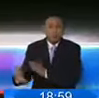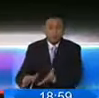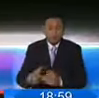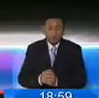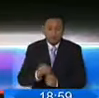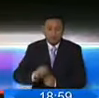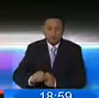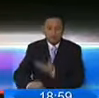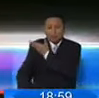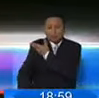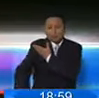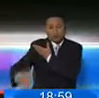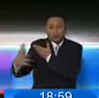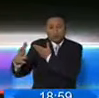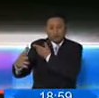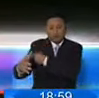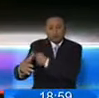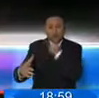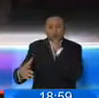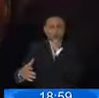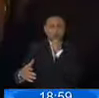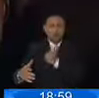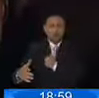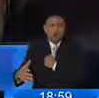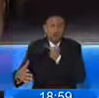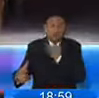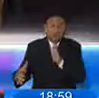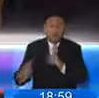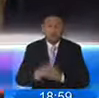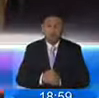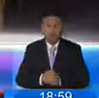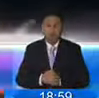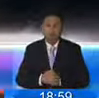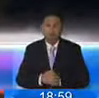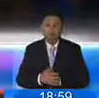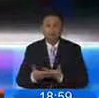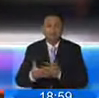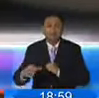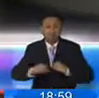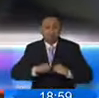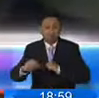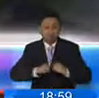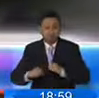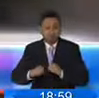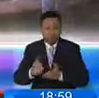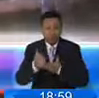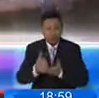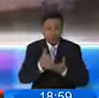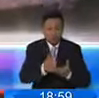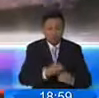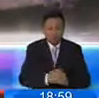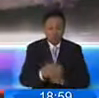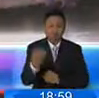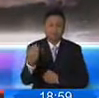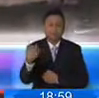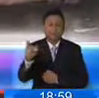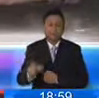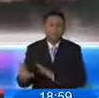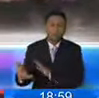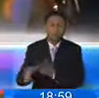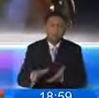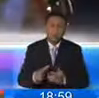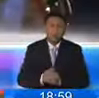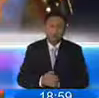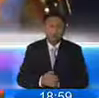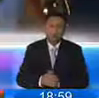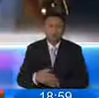de un brazo que no se sabe a quién corresponde. A pesar del arduo trabajo realizado por las unidades de rescate, 14 personas